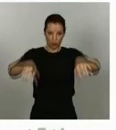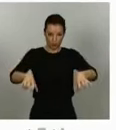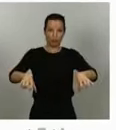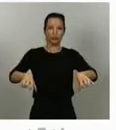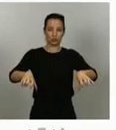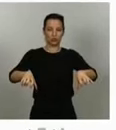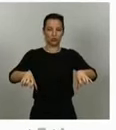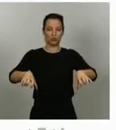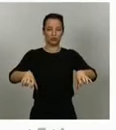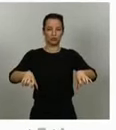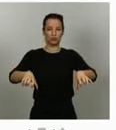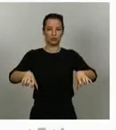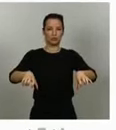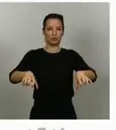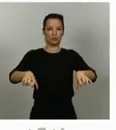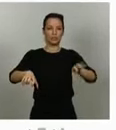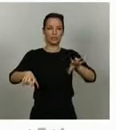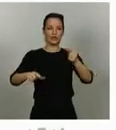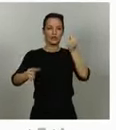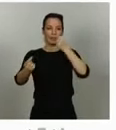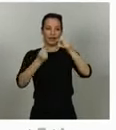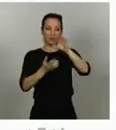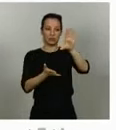en la recogida de datos una semana, pero son